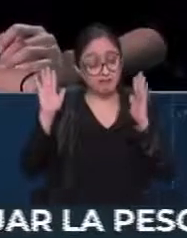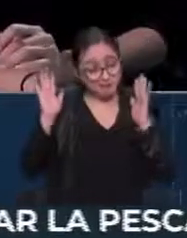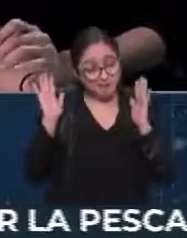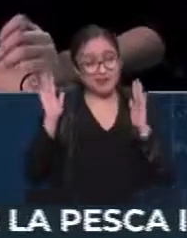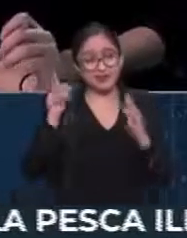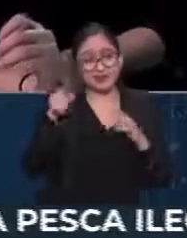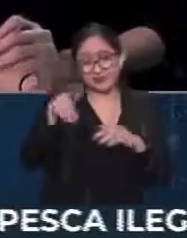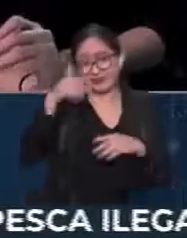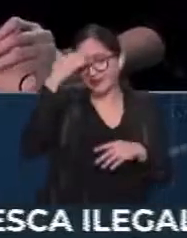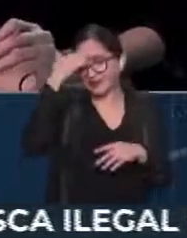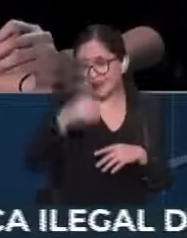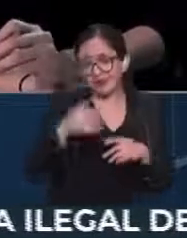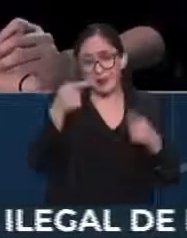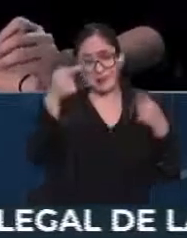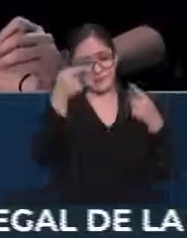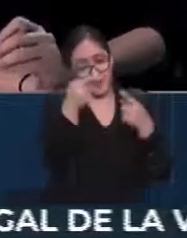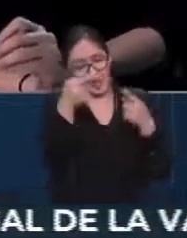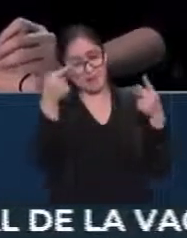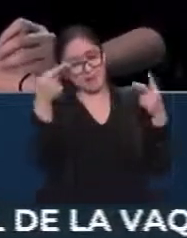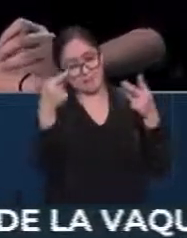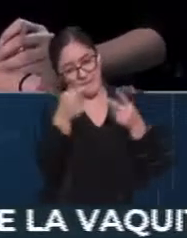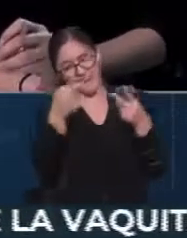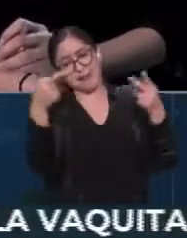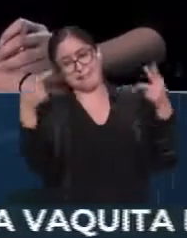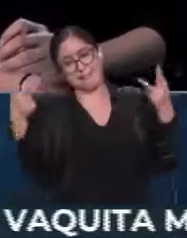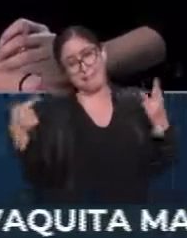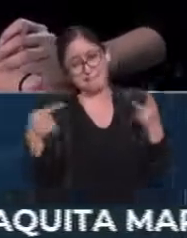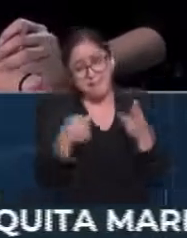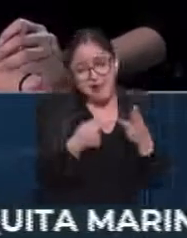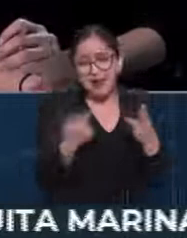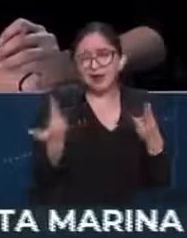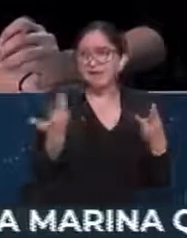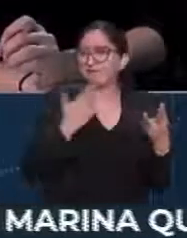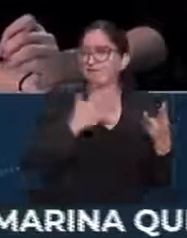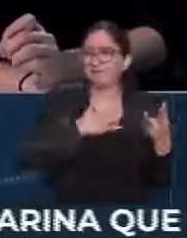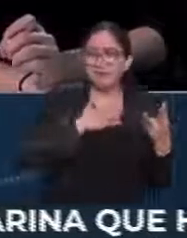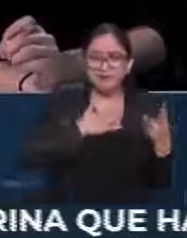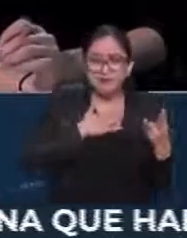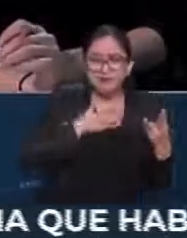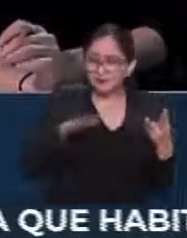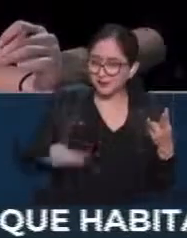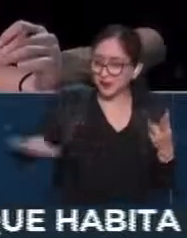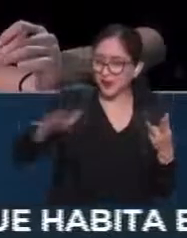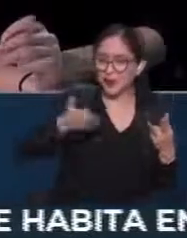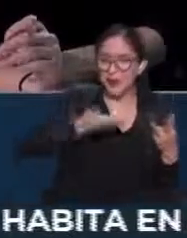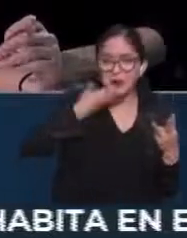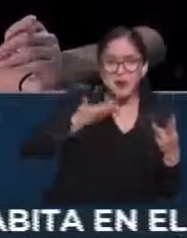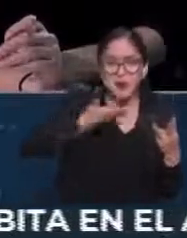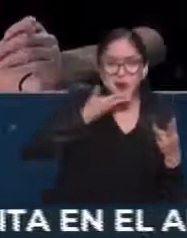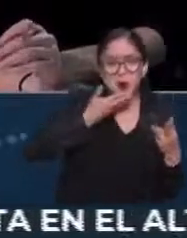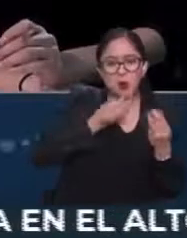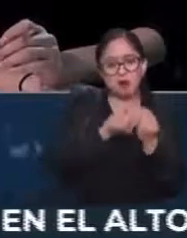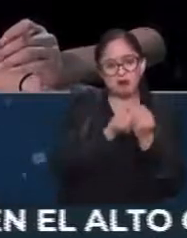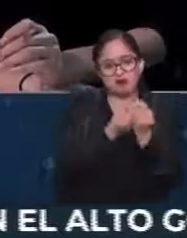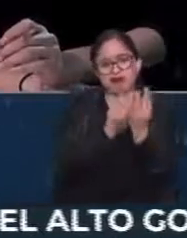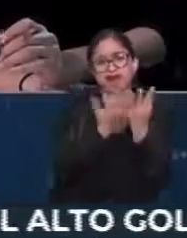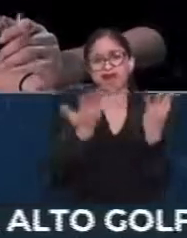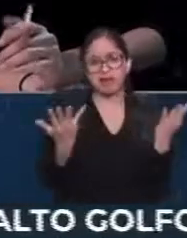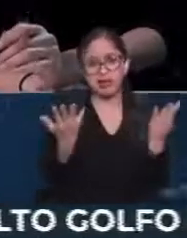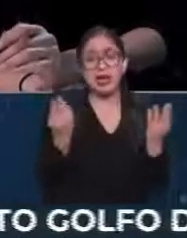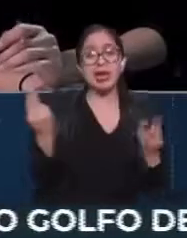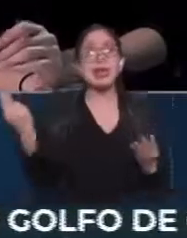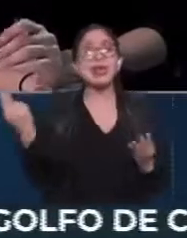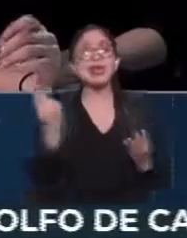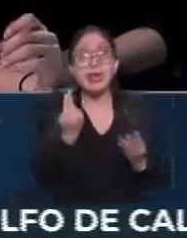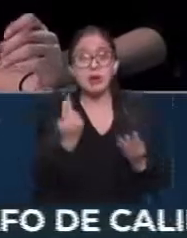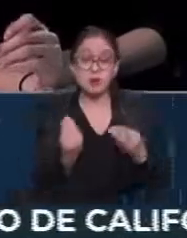todo vamos a llamarle muy como en mi barrio, es todo berenjenal, ¿no? Hay que añadirle a